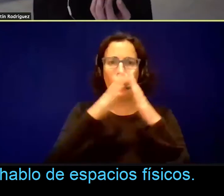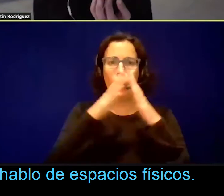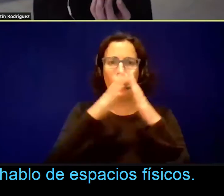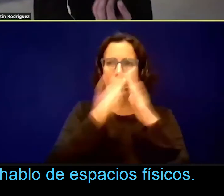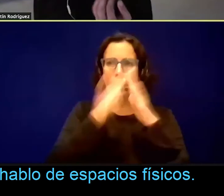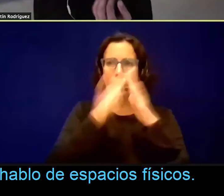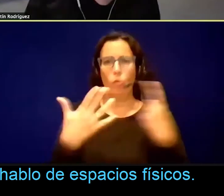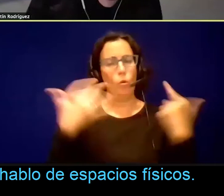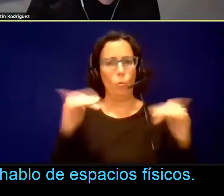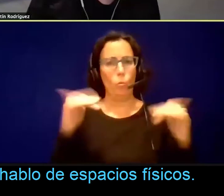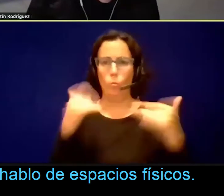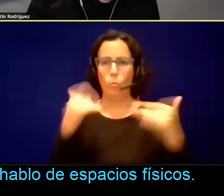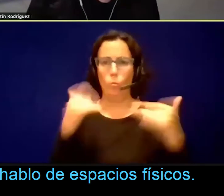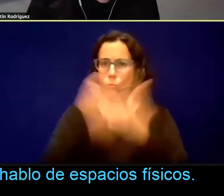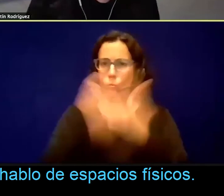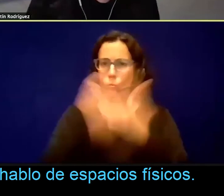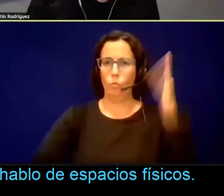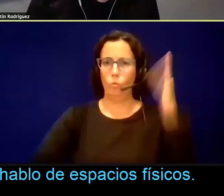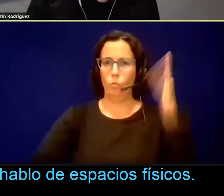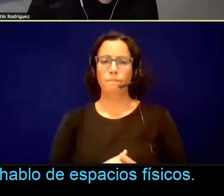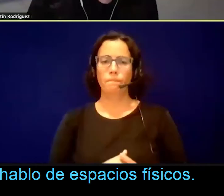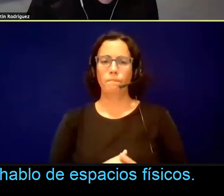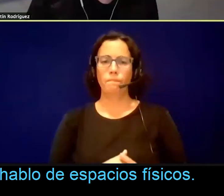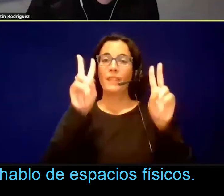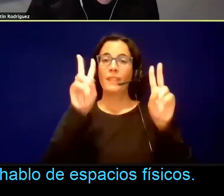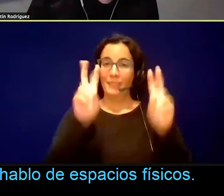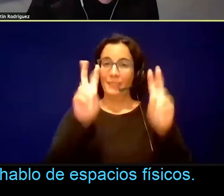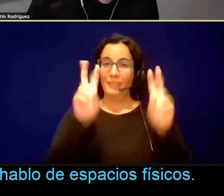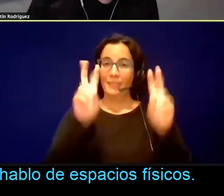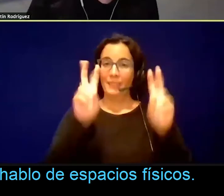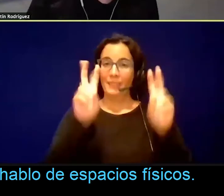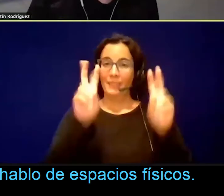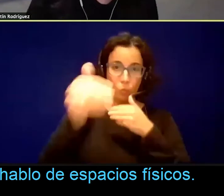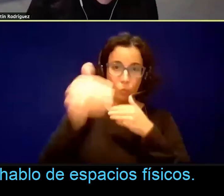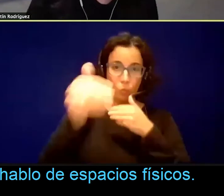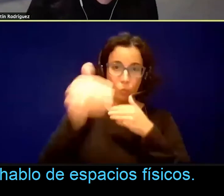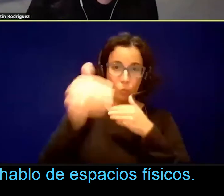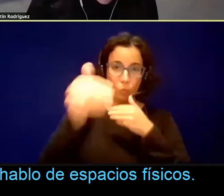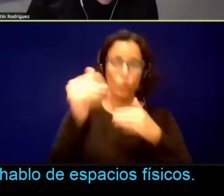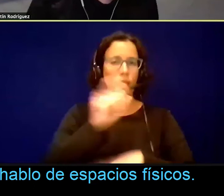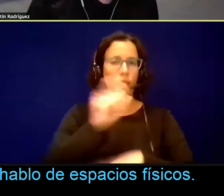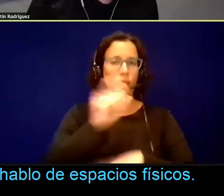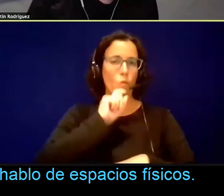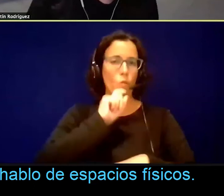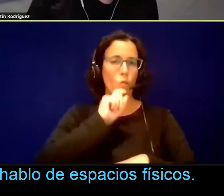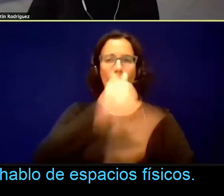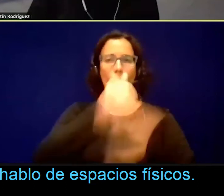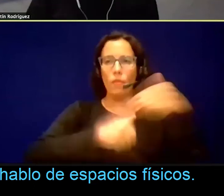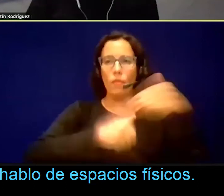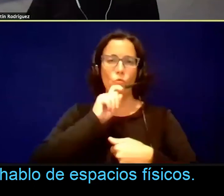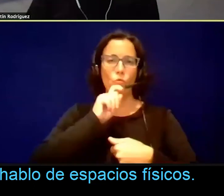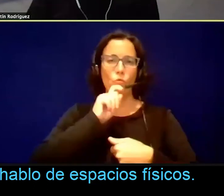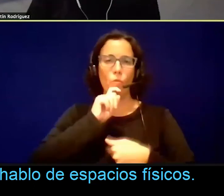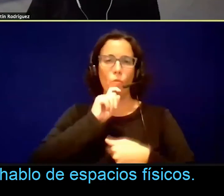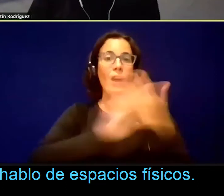respecto al futuro o a cómo se diseña o qué demandas puede haber, hablo de espacios físicos. Sí que es cierto